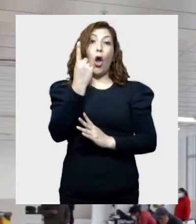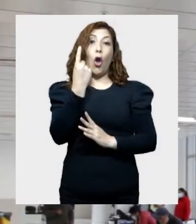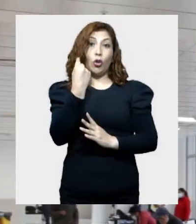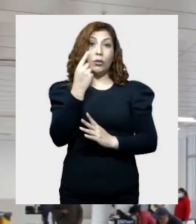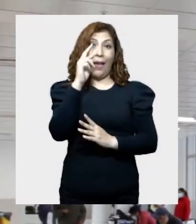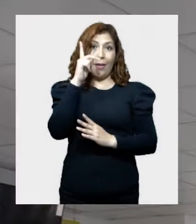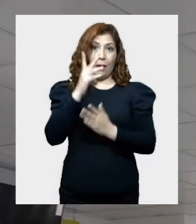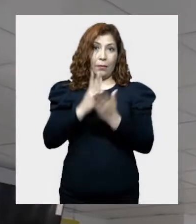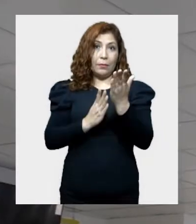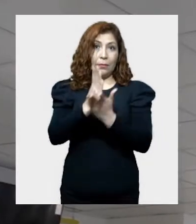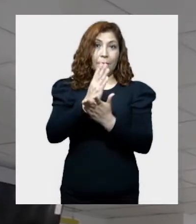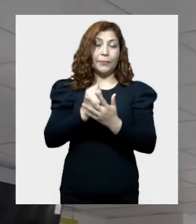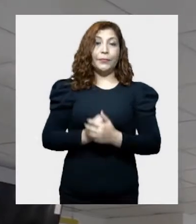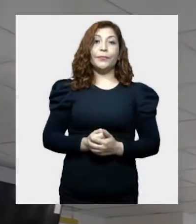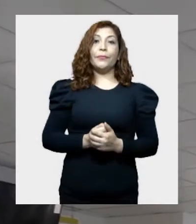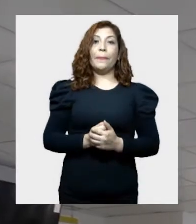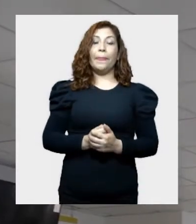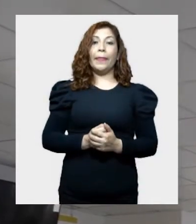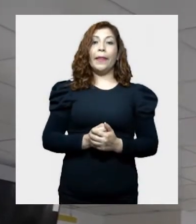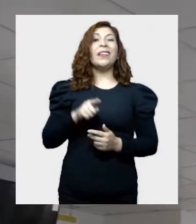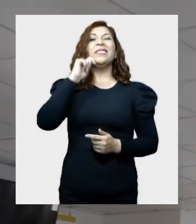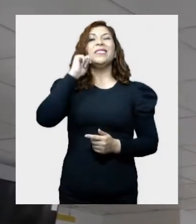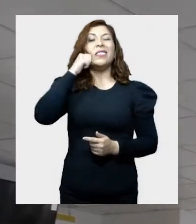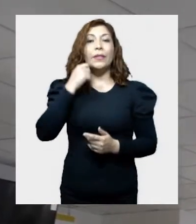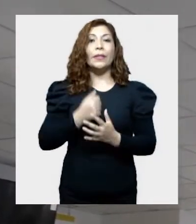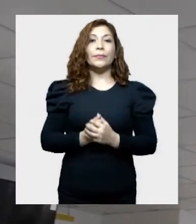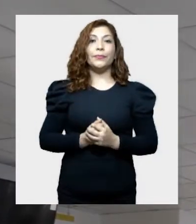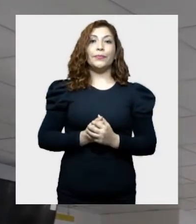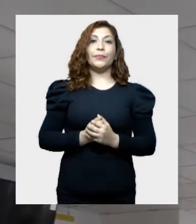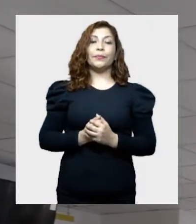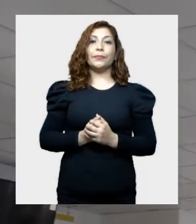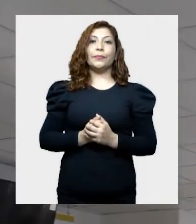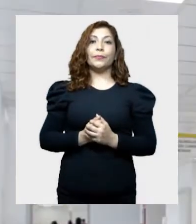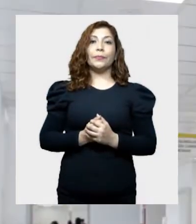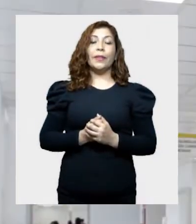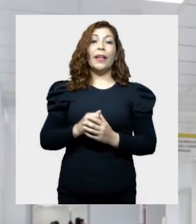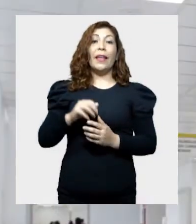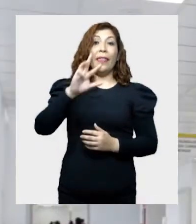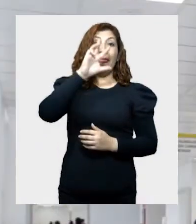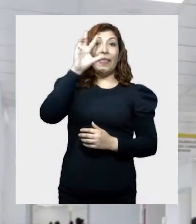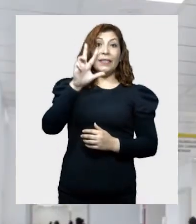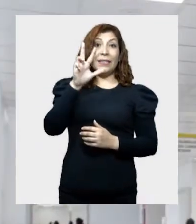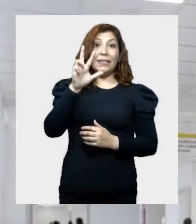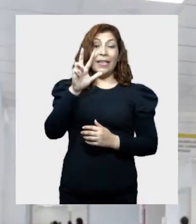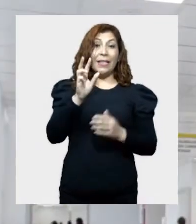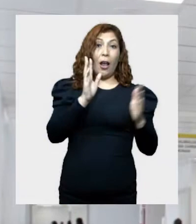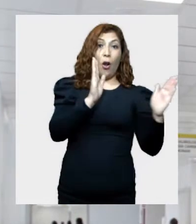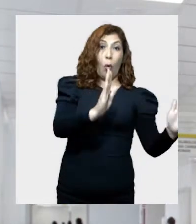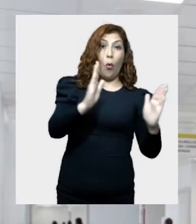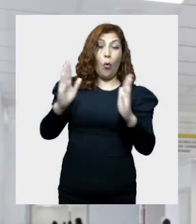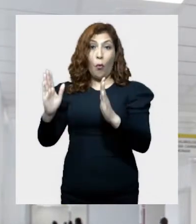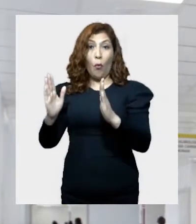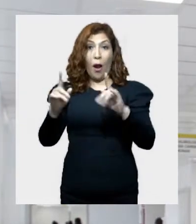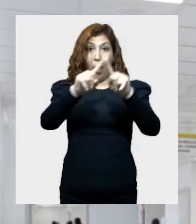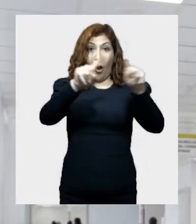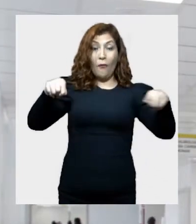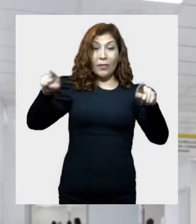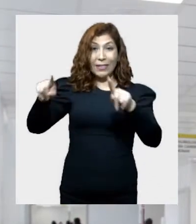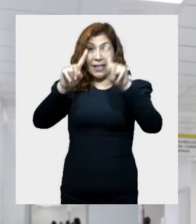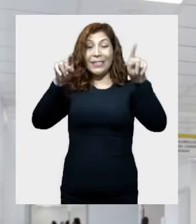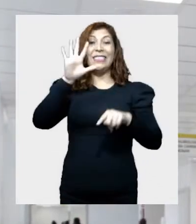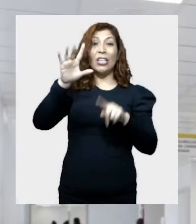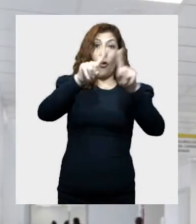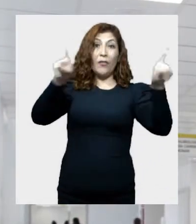abril. Esto significó redestinar 16 boxes de atención y 5 oficinas a urgencia